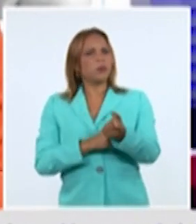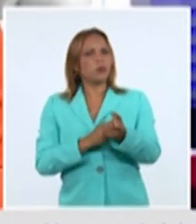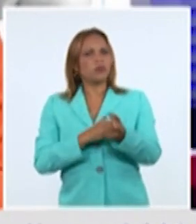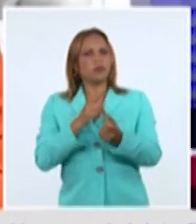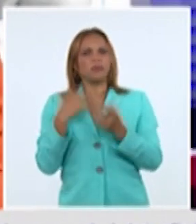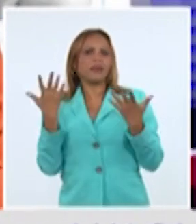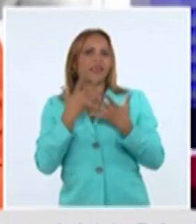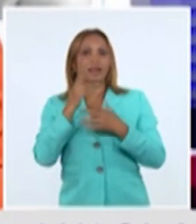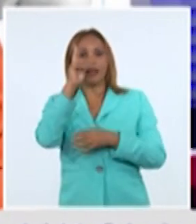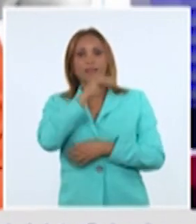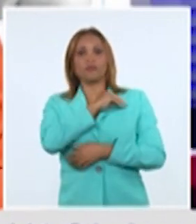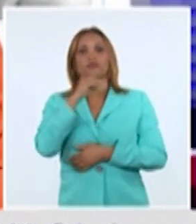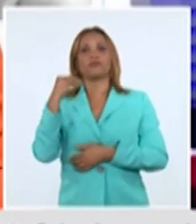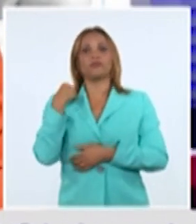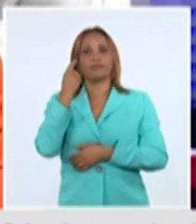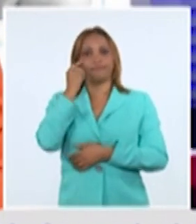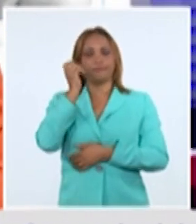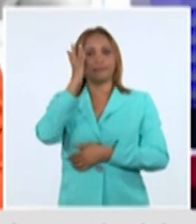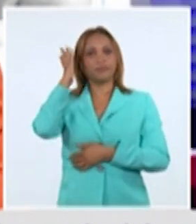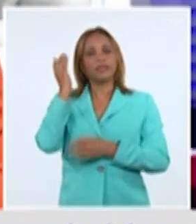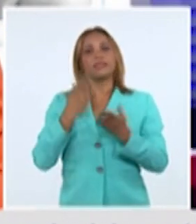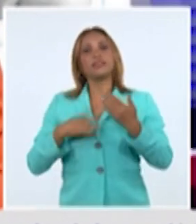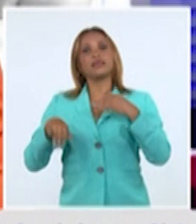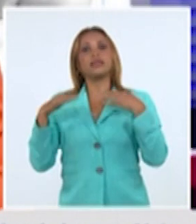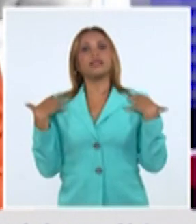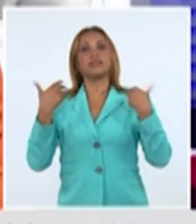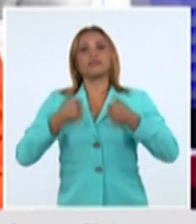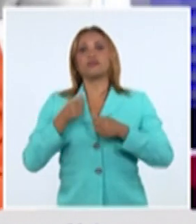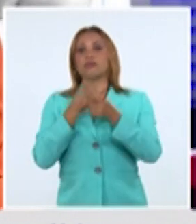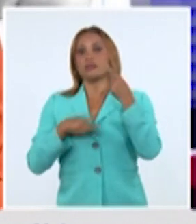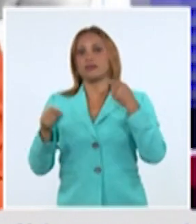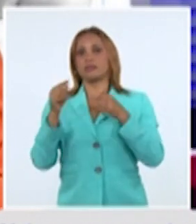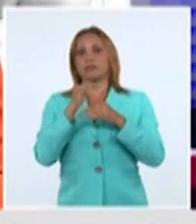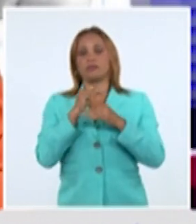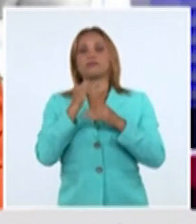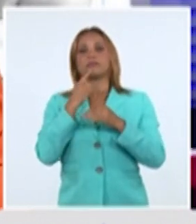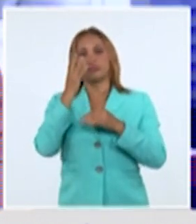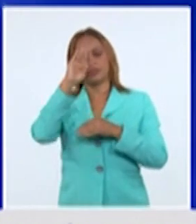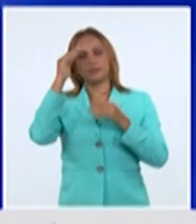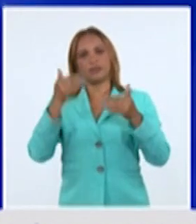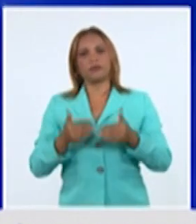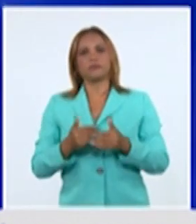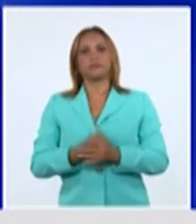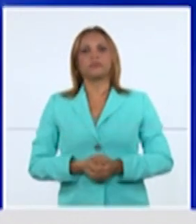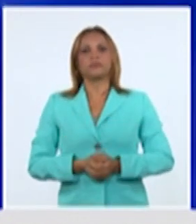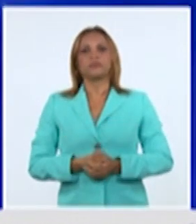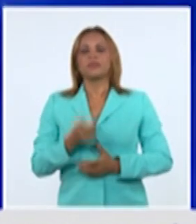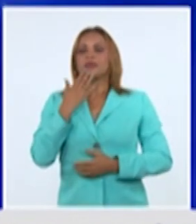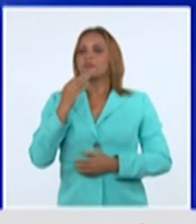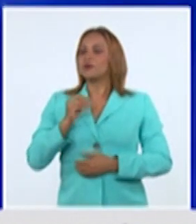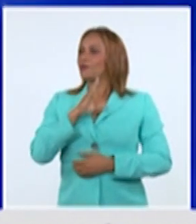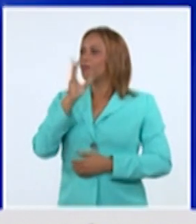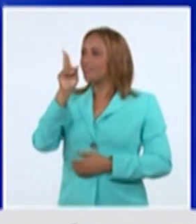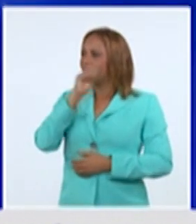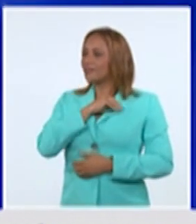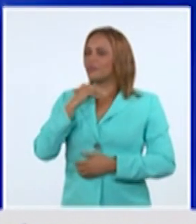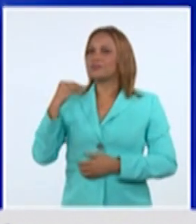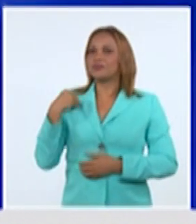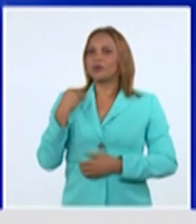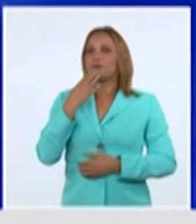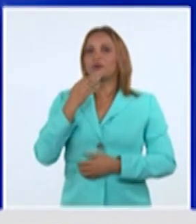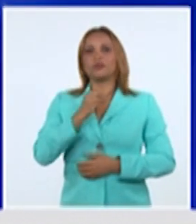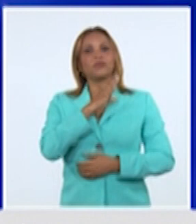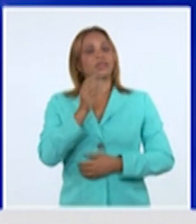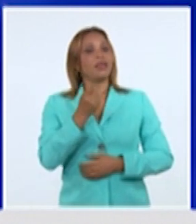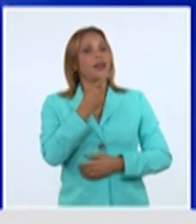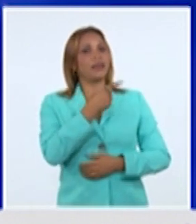doctor Francisco Durán García, director nacional de epidemiología del Ministerio de Salud Pública. Doctor, buenos días, bienvenido. Buen día, Gisela, a ti,